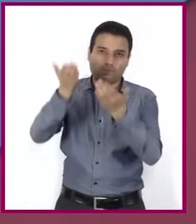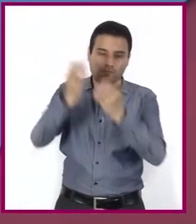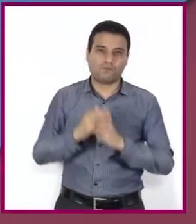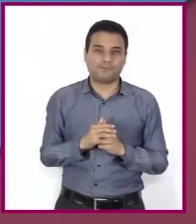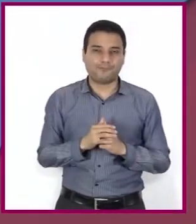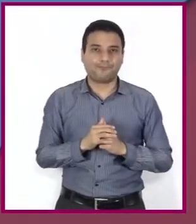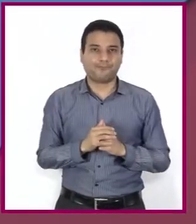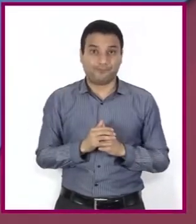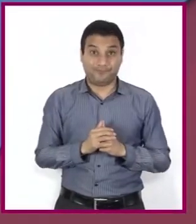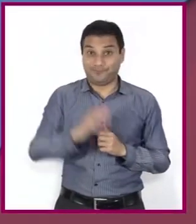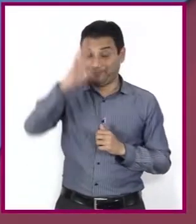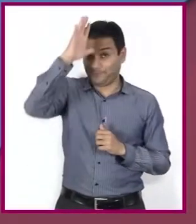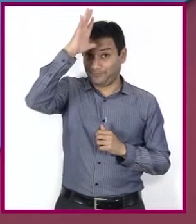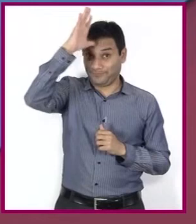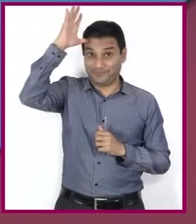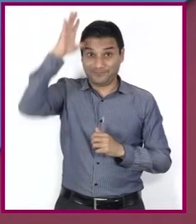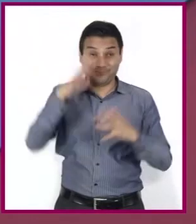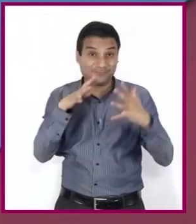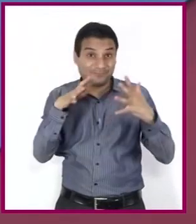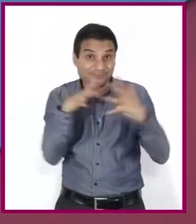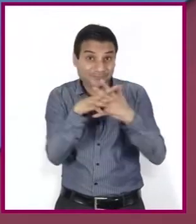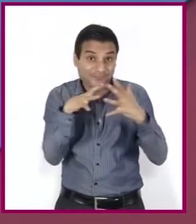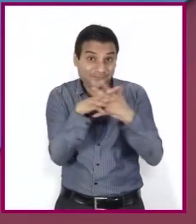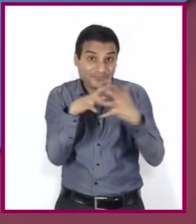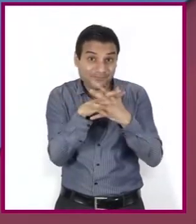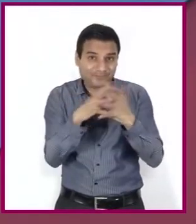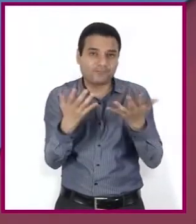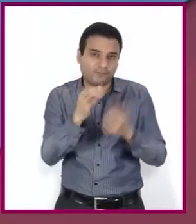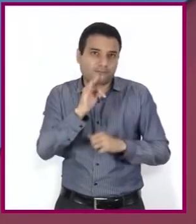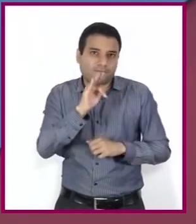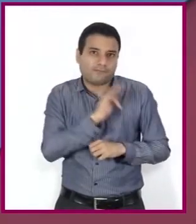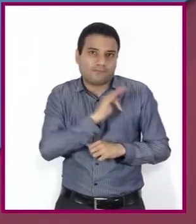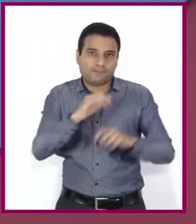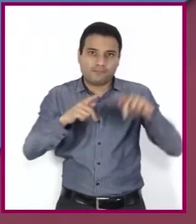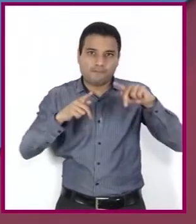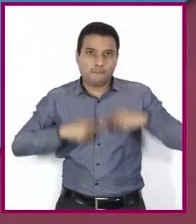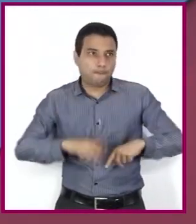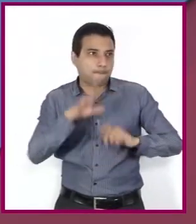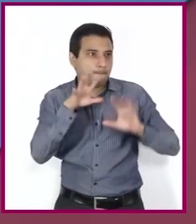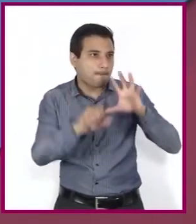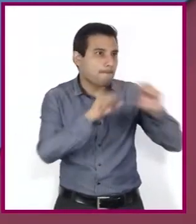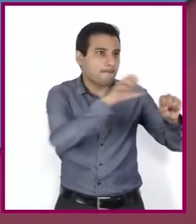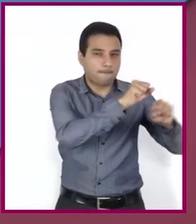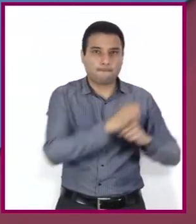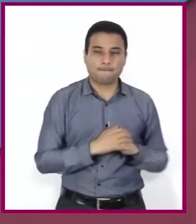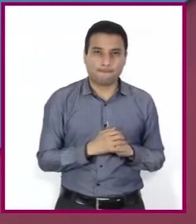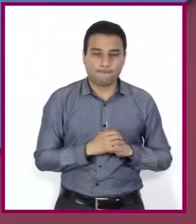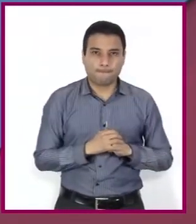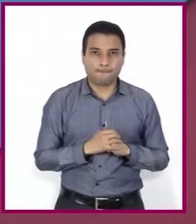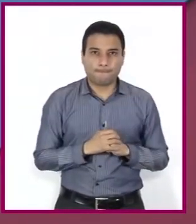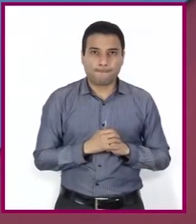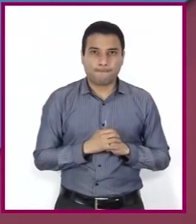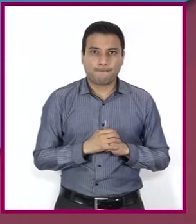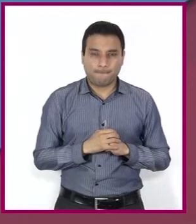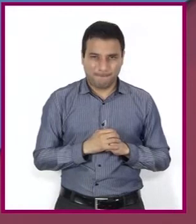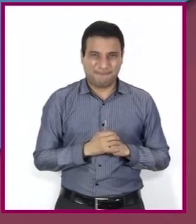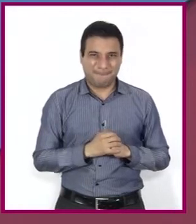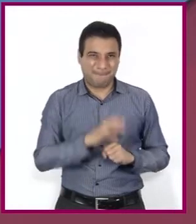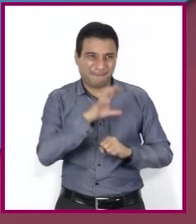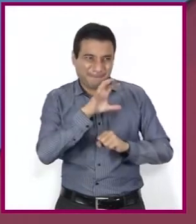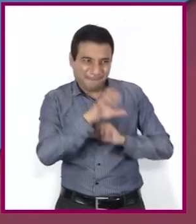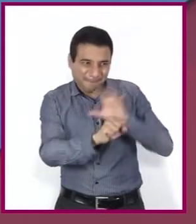los mexicas podían llevar a cabo su misión de capturar a los mimixcoas. A pesar del significado